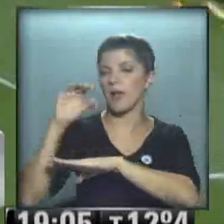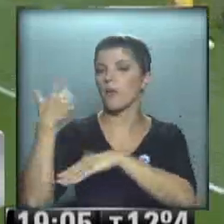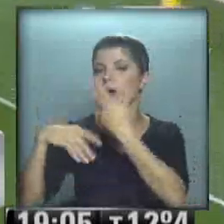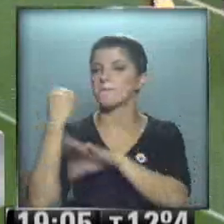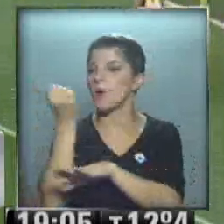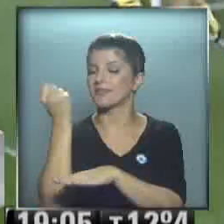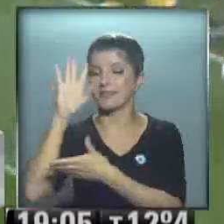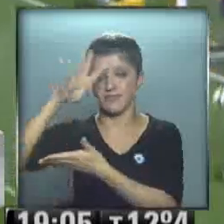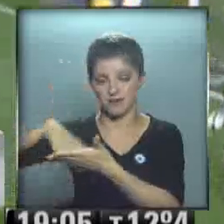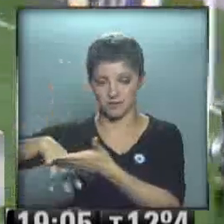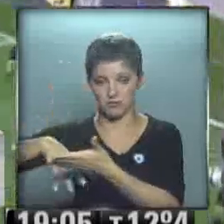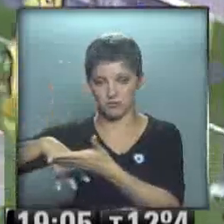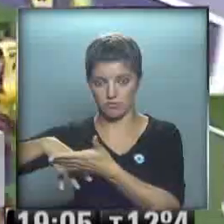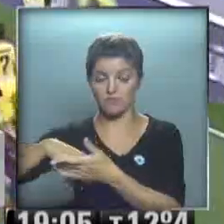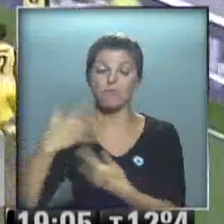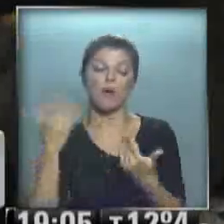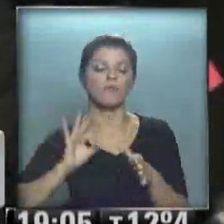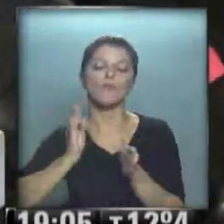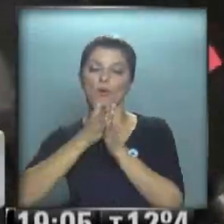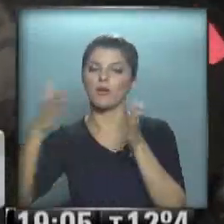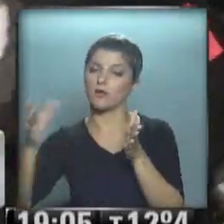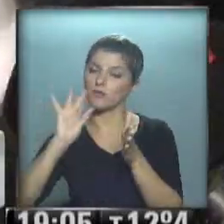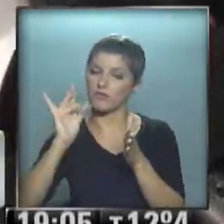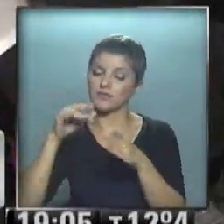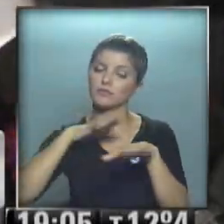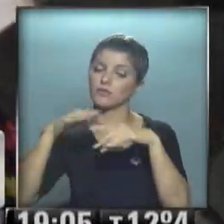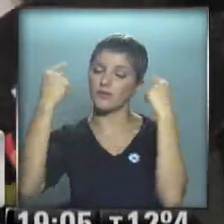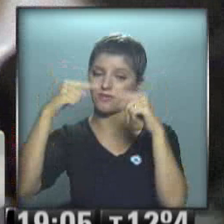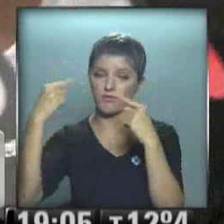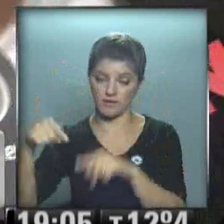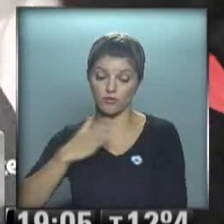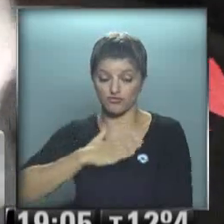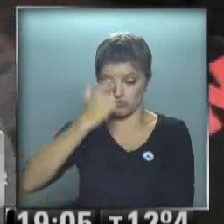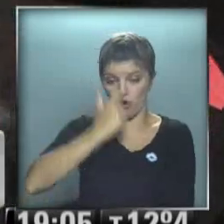pasó al equipo en sí? Fue un año complicado, donde pasaron muchas cosas en lo personal.